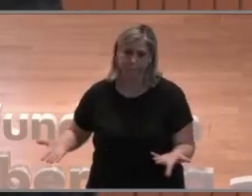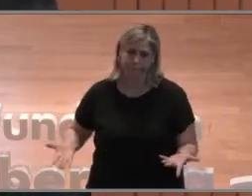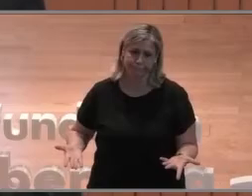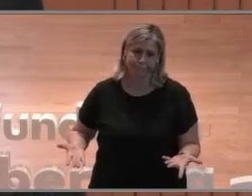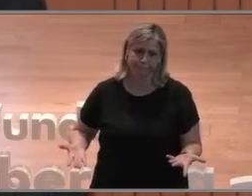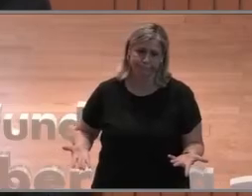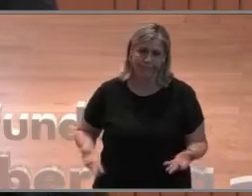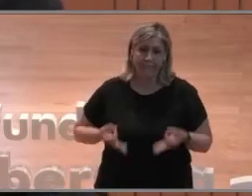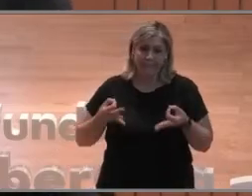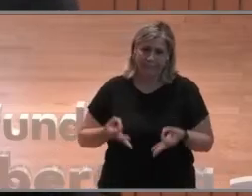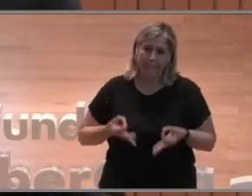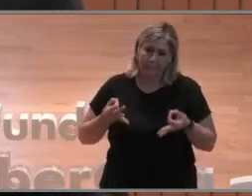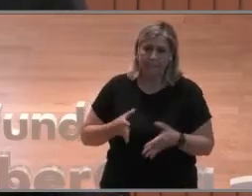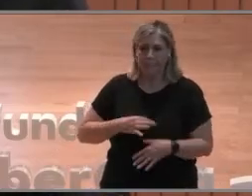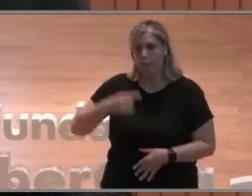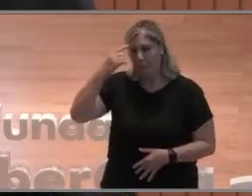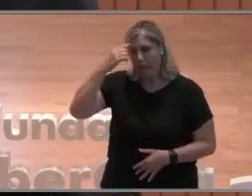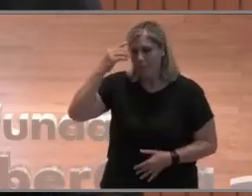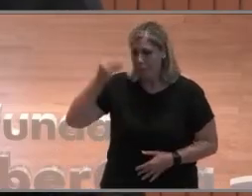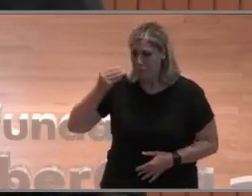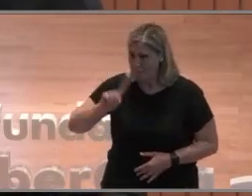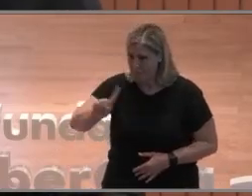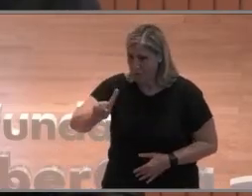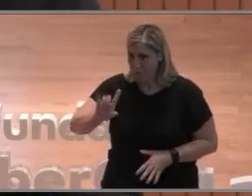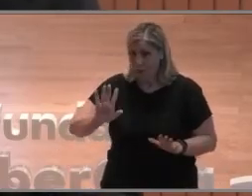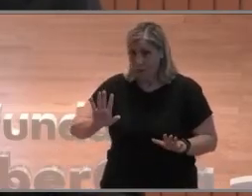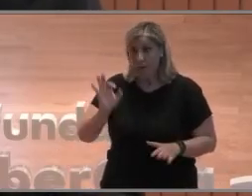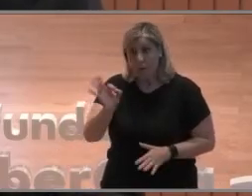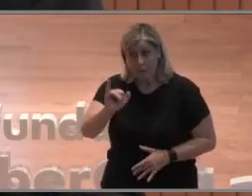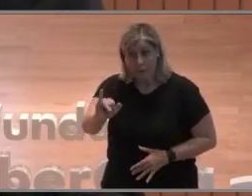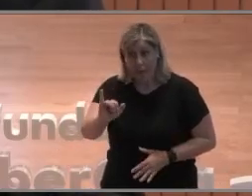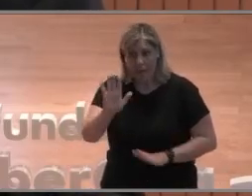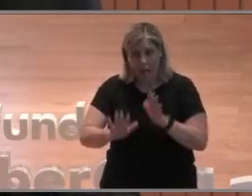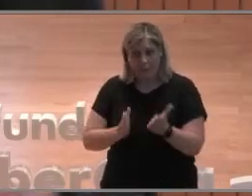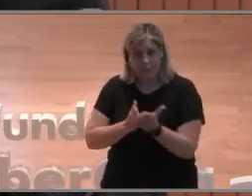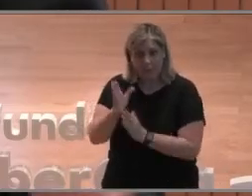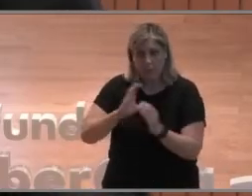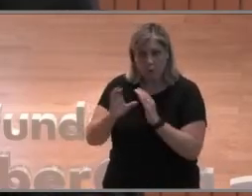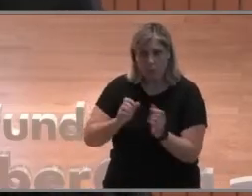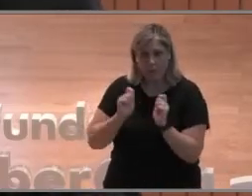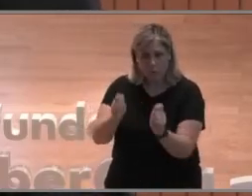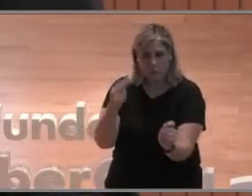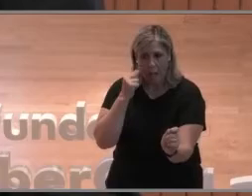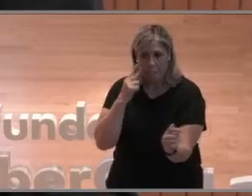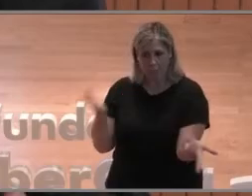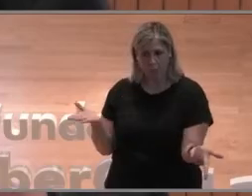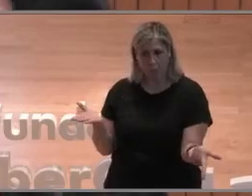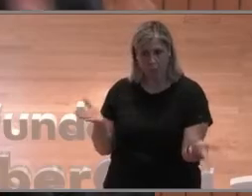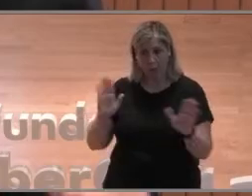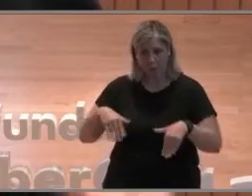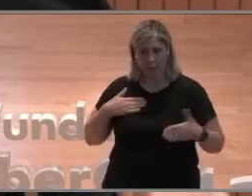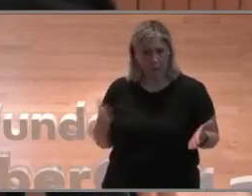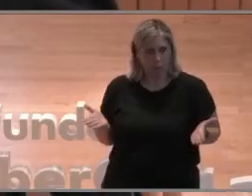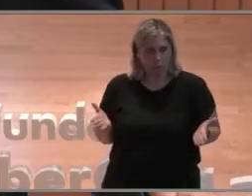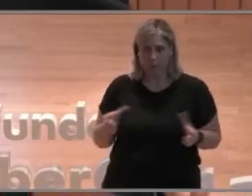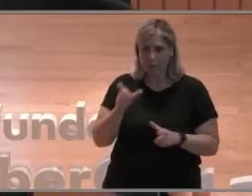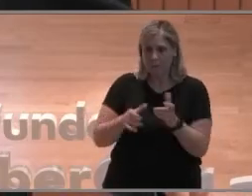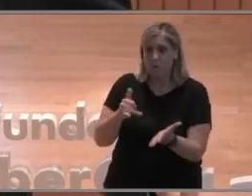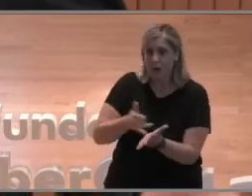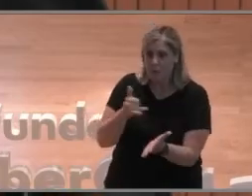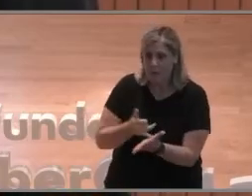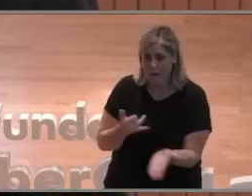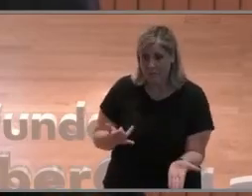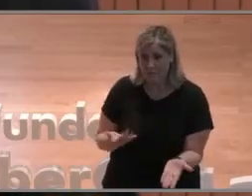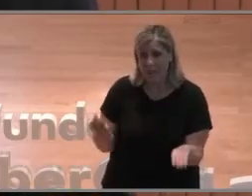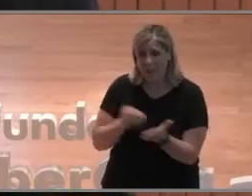deterioro cognitivo en todo esto, pero hay una verdad, es decir, que hay miedo también en la población. Pacientes vulnerables, ¿eh? Eso, por supuesto, no tenían